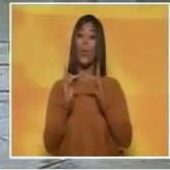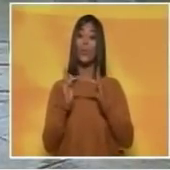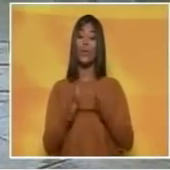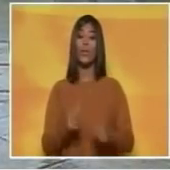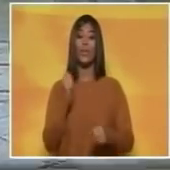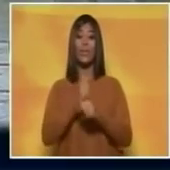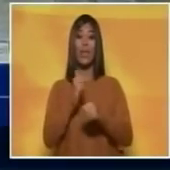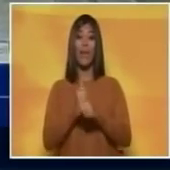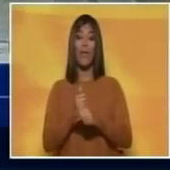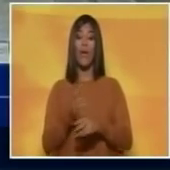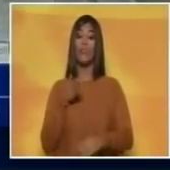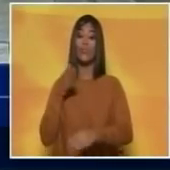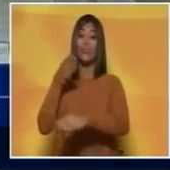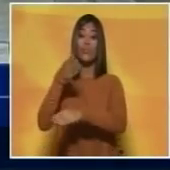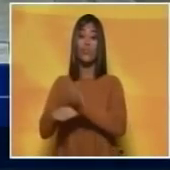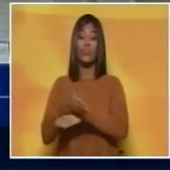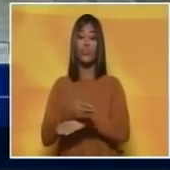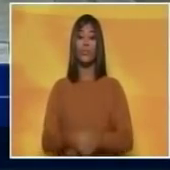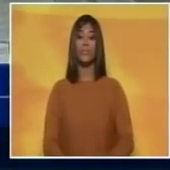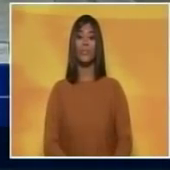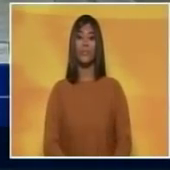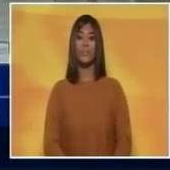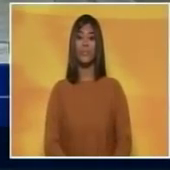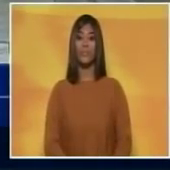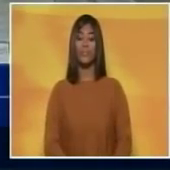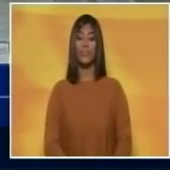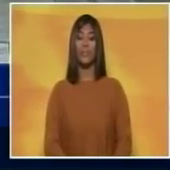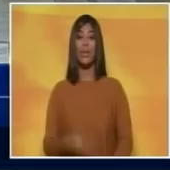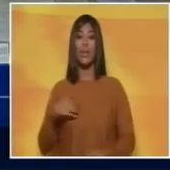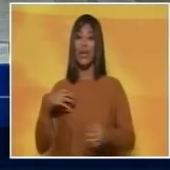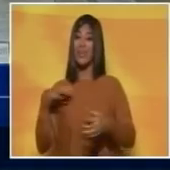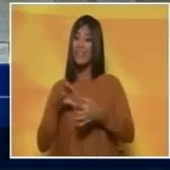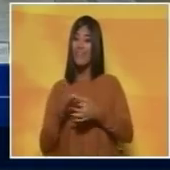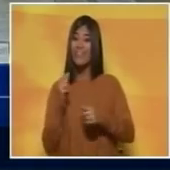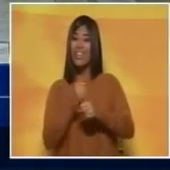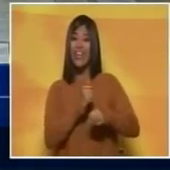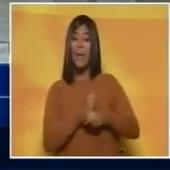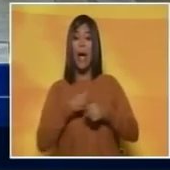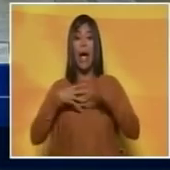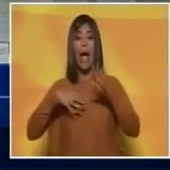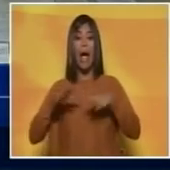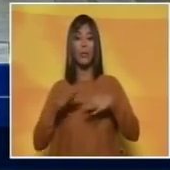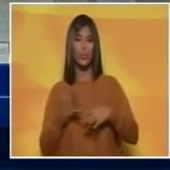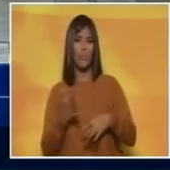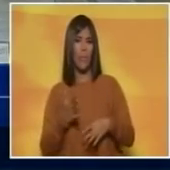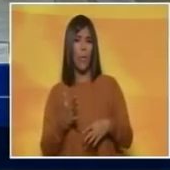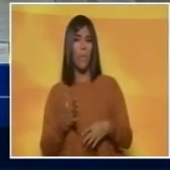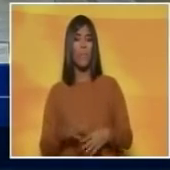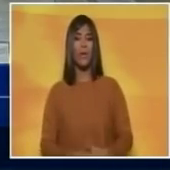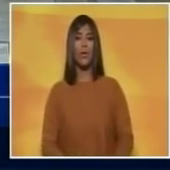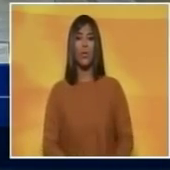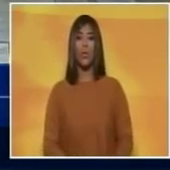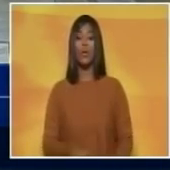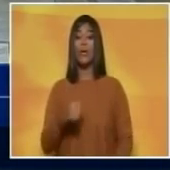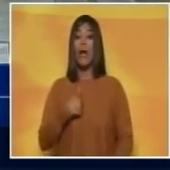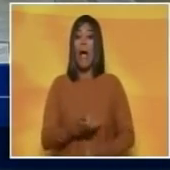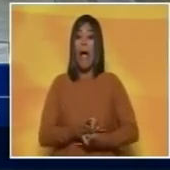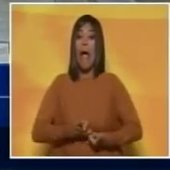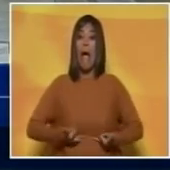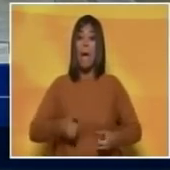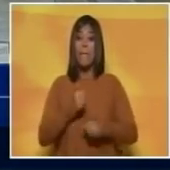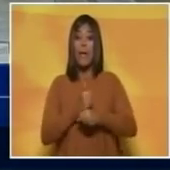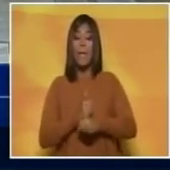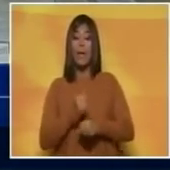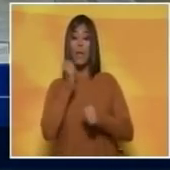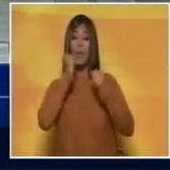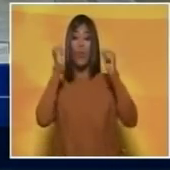Los trabajadores que acudieron aquí al centro de Caracas son compañeros de unos 14 que están en huelga de hambre en